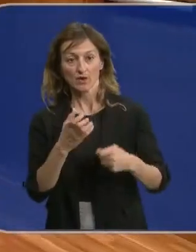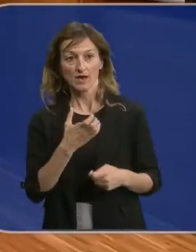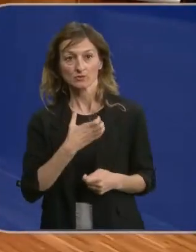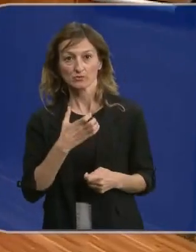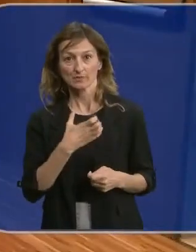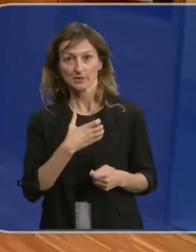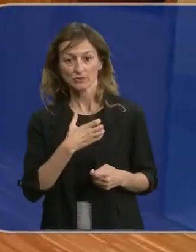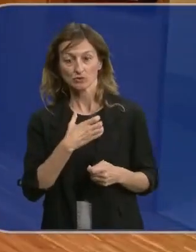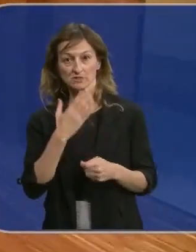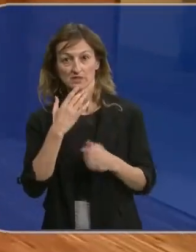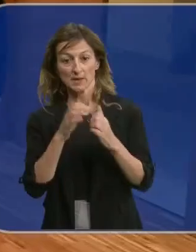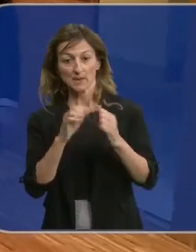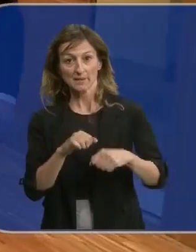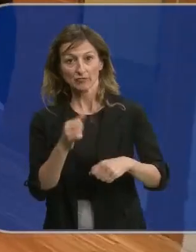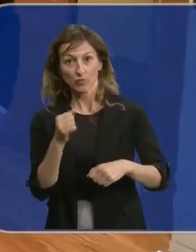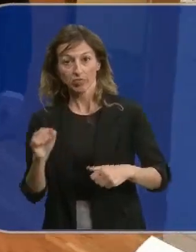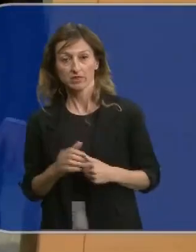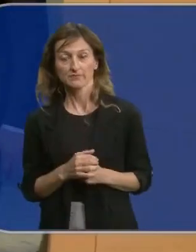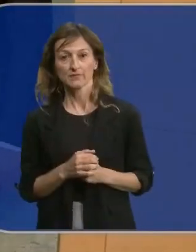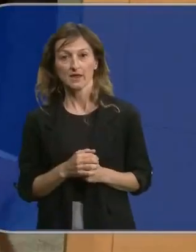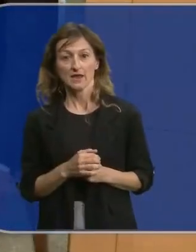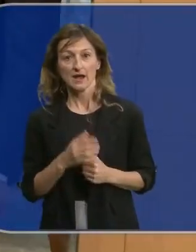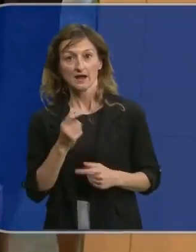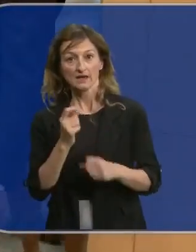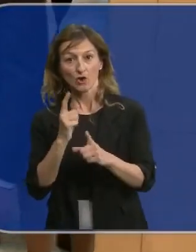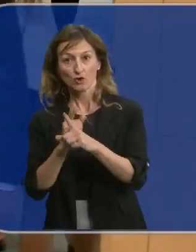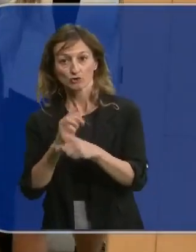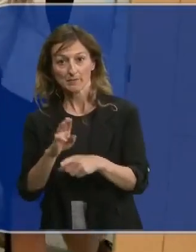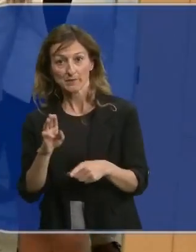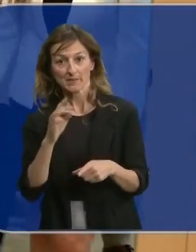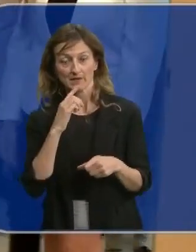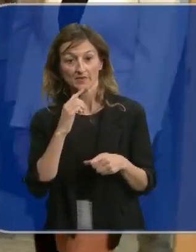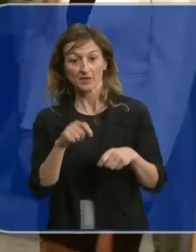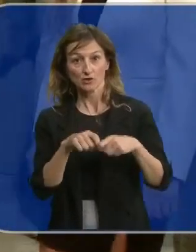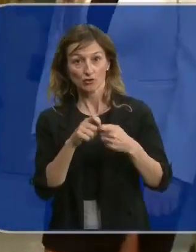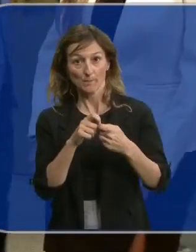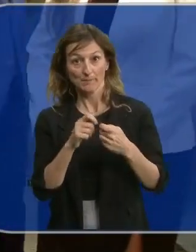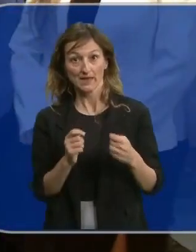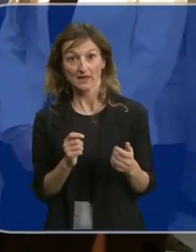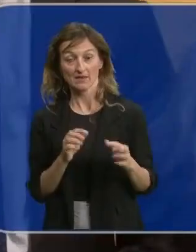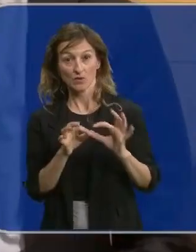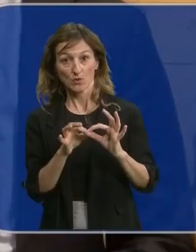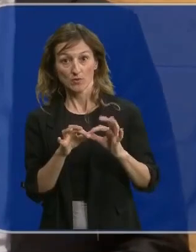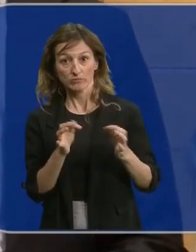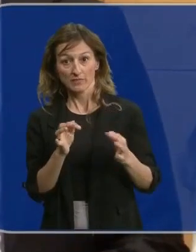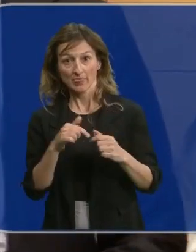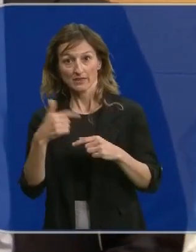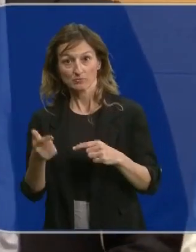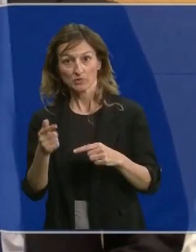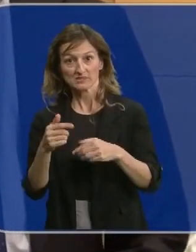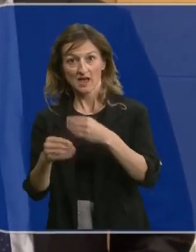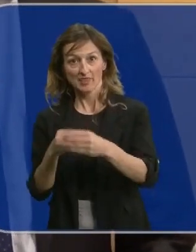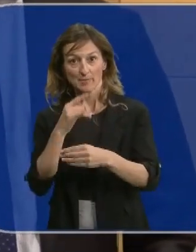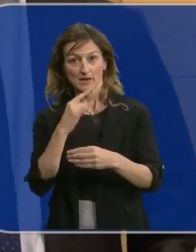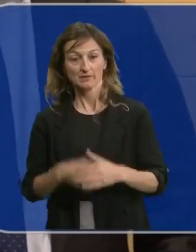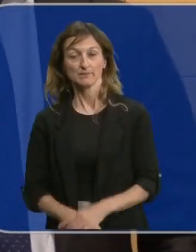ayuntamientos donde se incumplan los pactos garriga ha cargado contra los populares por sus pasos tras la ruptura del gobierno de coalición con mañueco